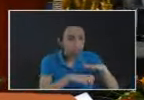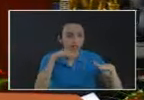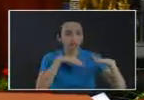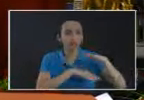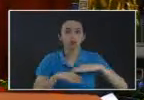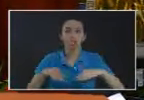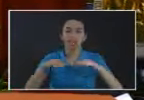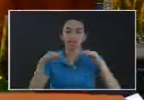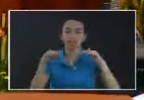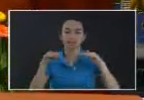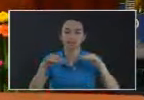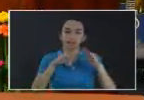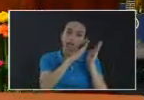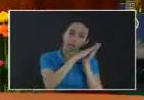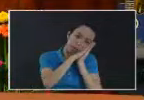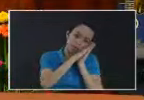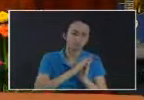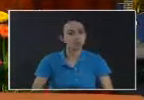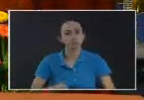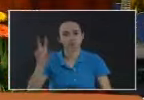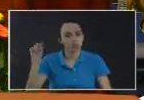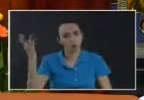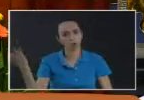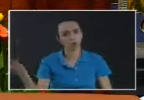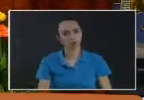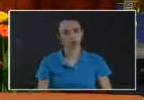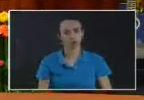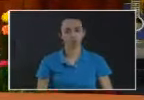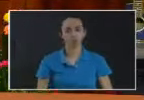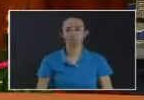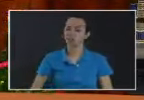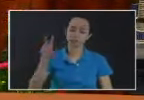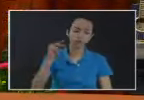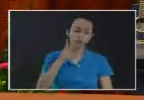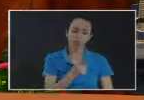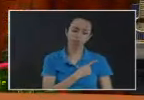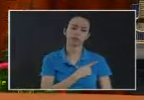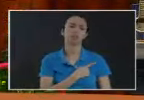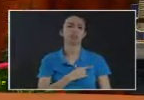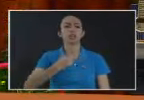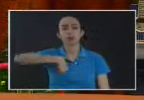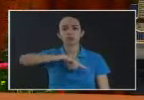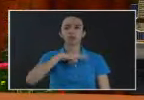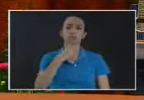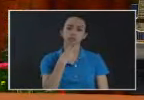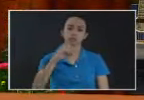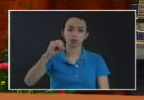¿Ah? ¿Vea que no? No, hermanos, nuestros hijos nos